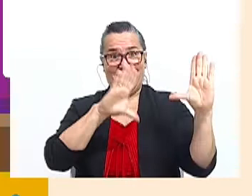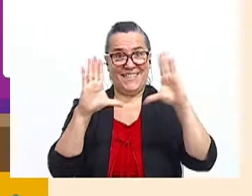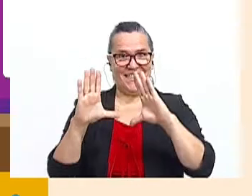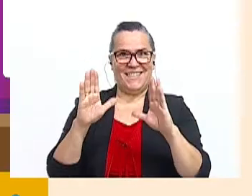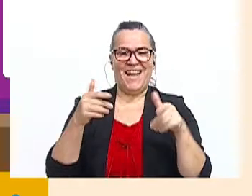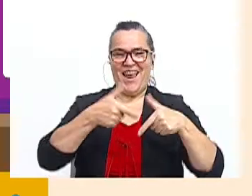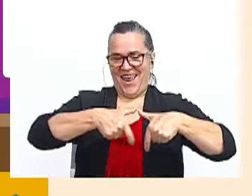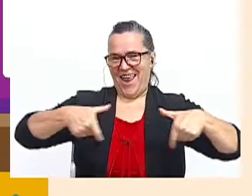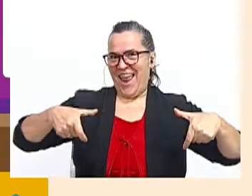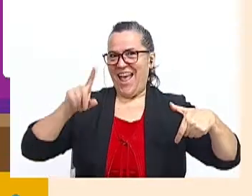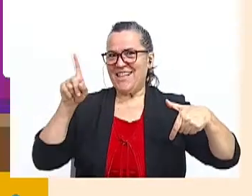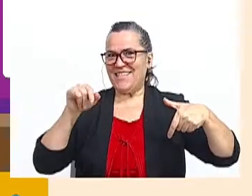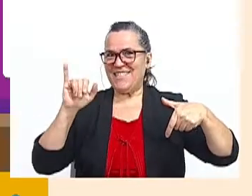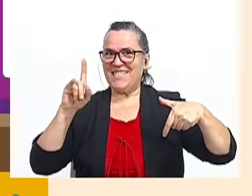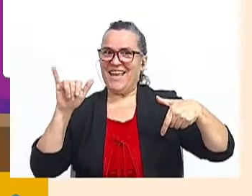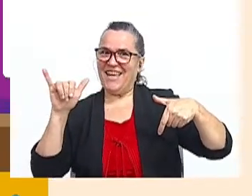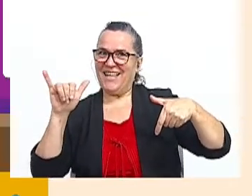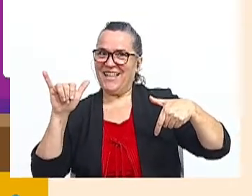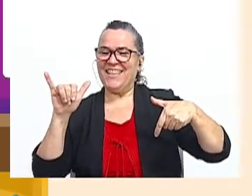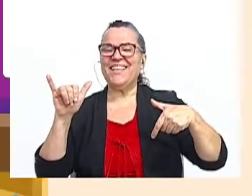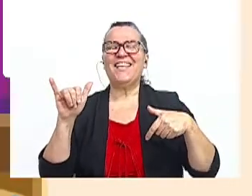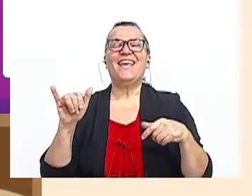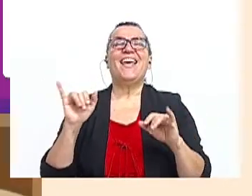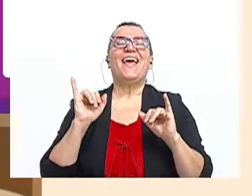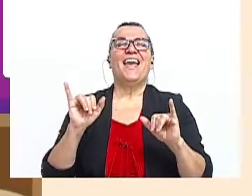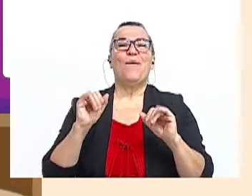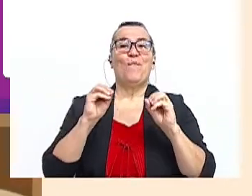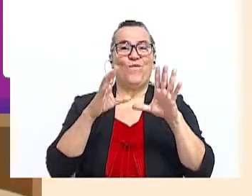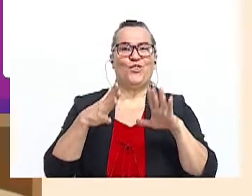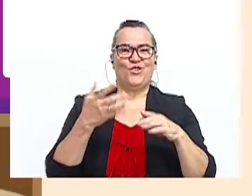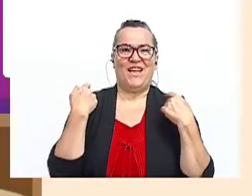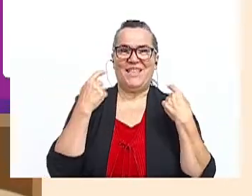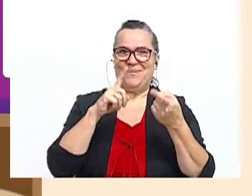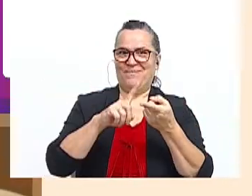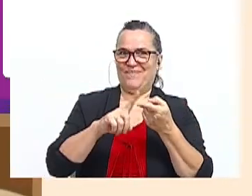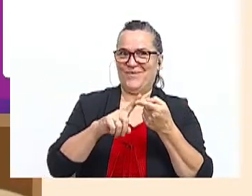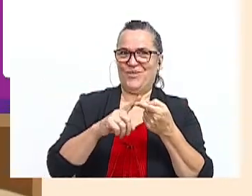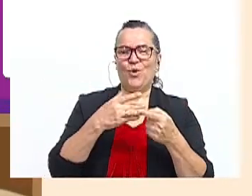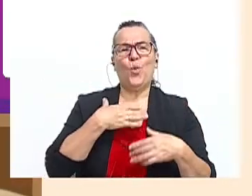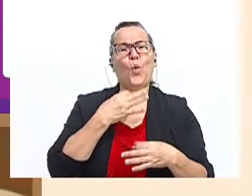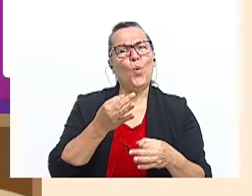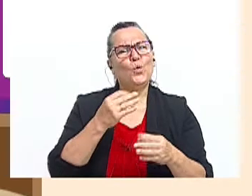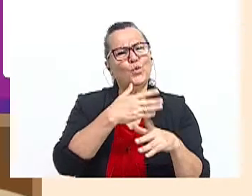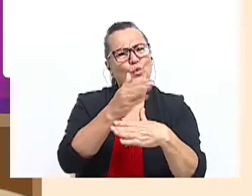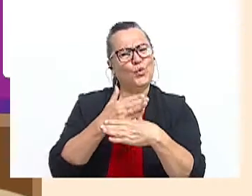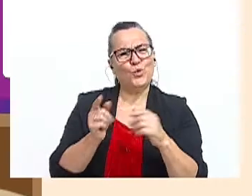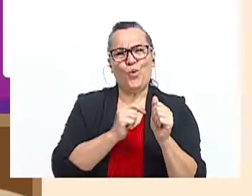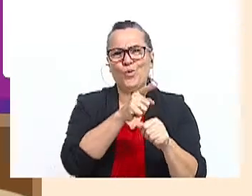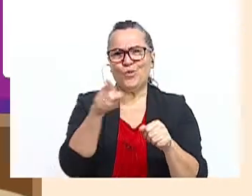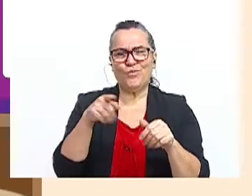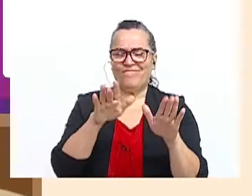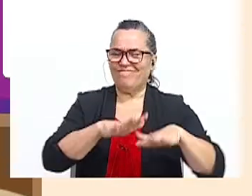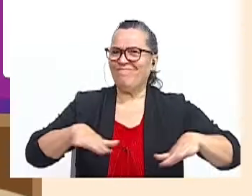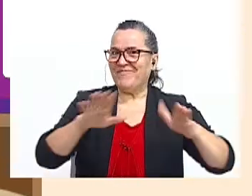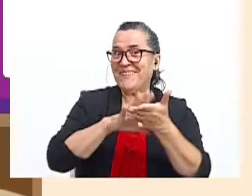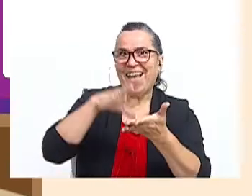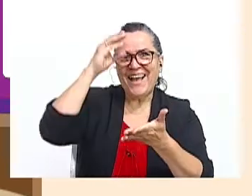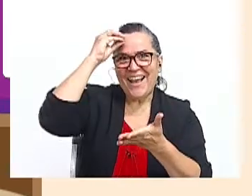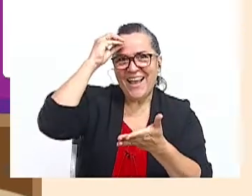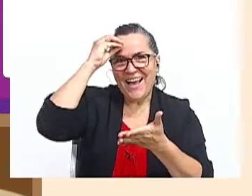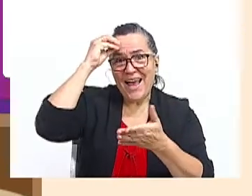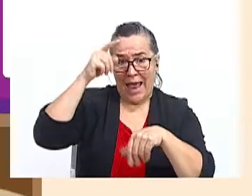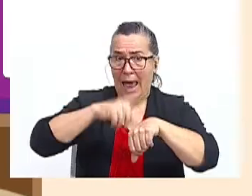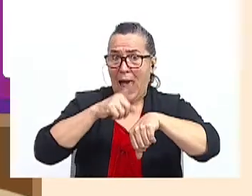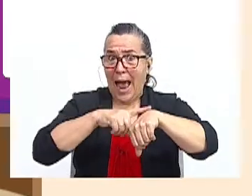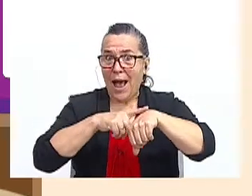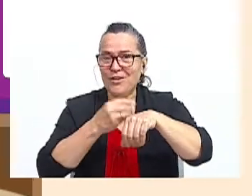profe Seidy Salazar Flores, la profe Seidy. Para mí siempre es un gusto poder compartir con ustedes este espacio de aprendizaje, justo a esta